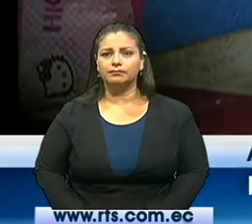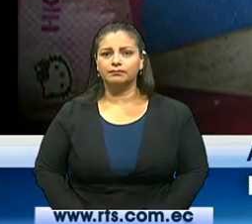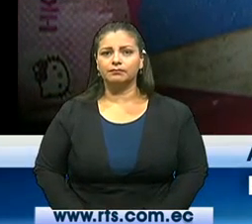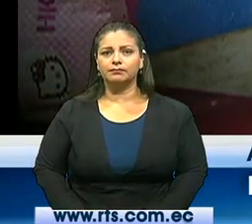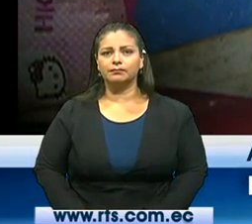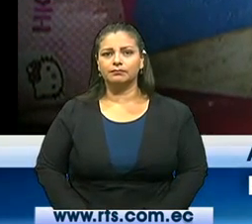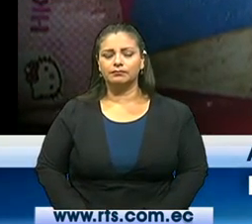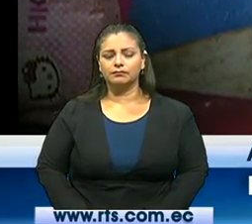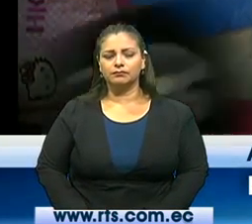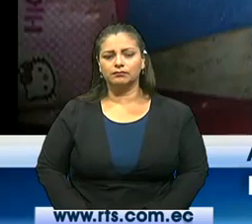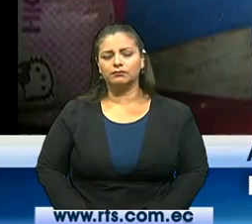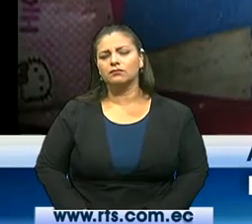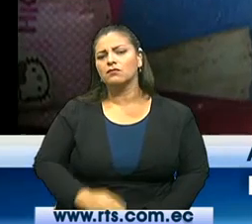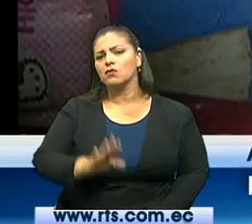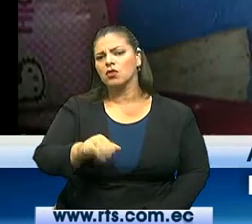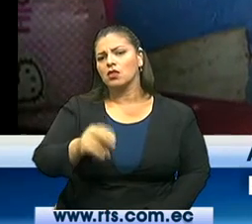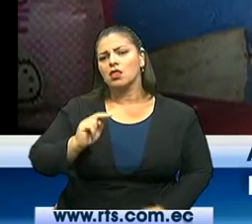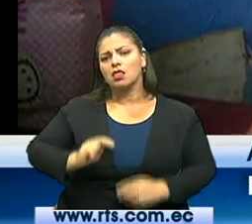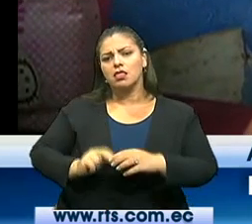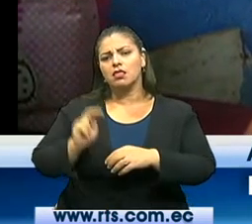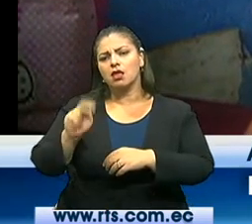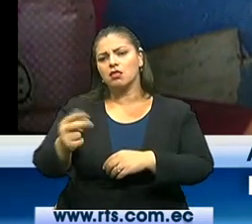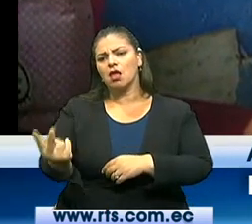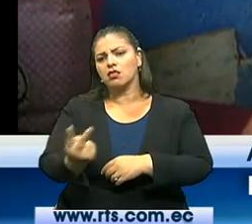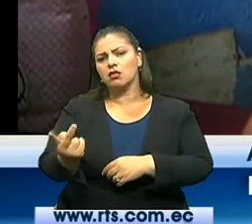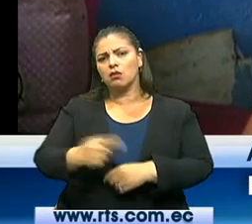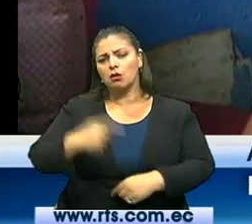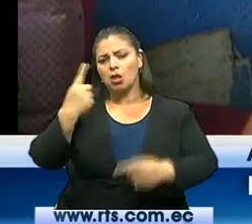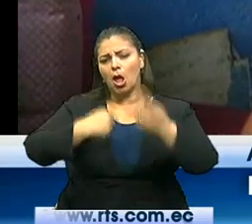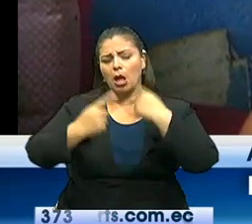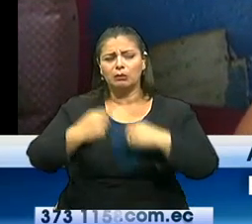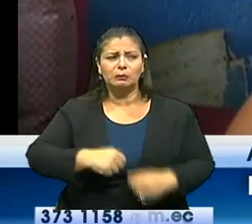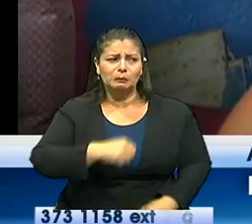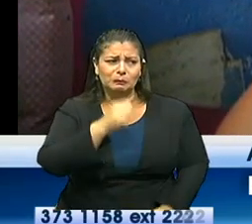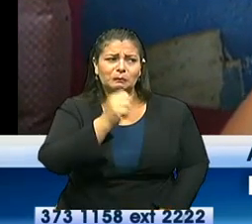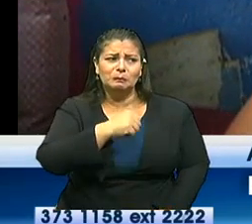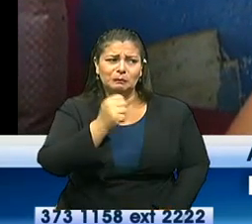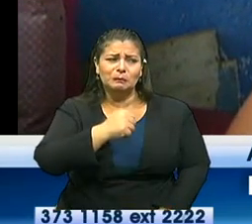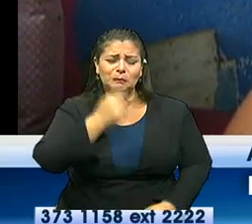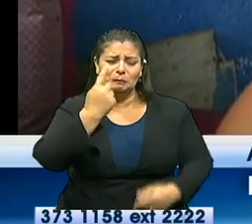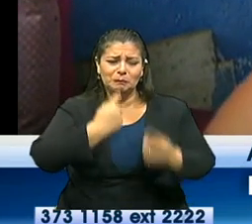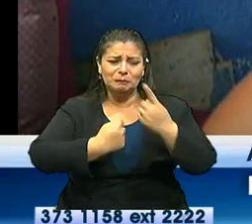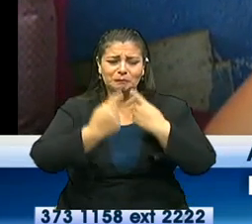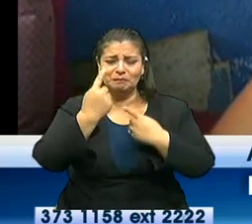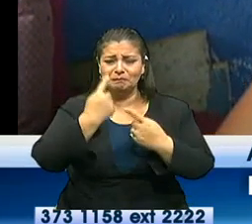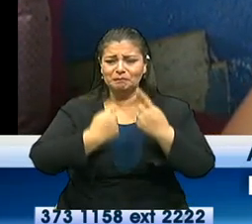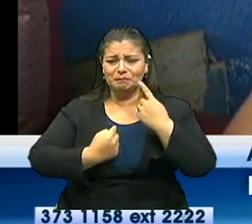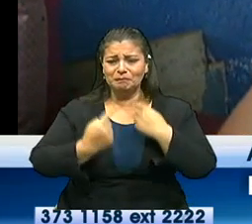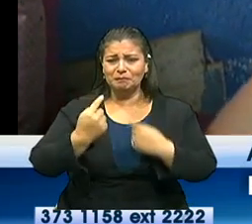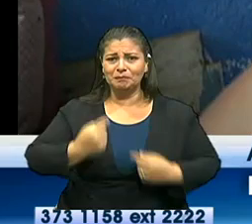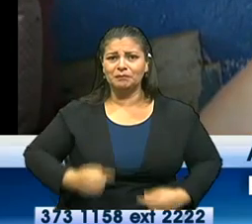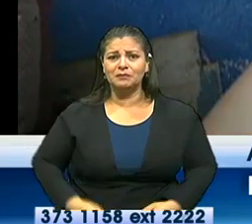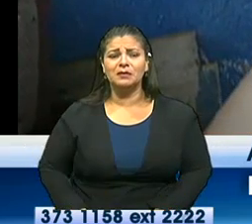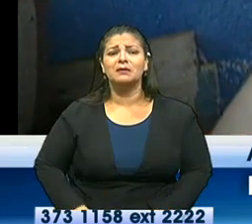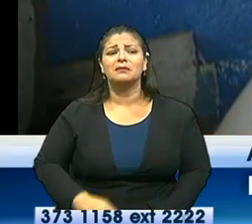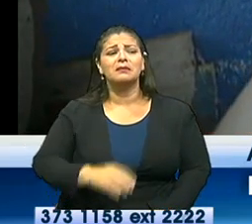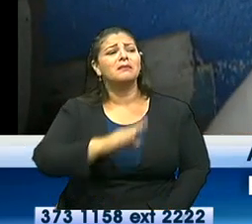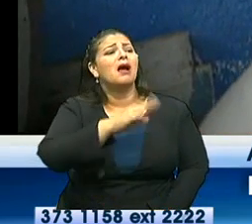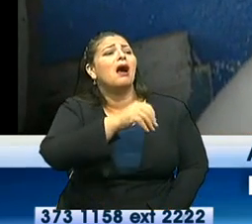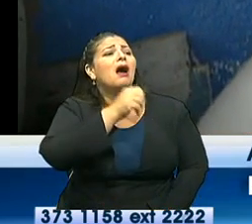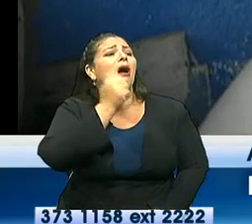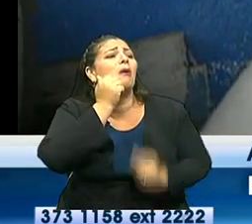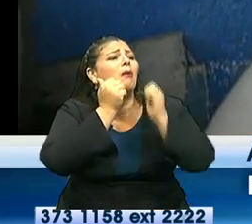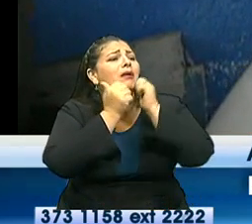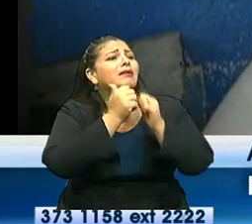¿Y sus nietas lloran también por la mamá? Sí, lloran, ella está llorando ahorita. ¿Qué le dice? Pregunta a la mamá, ¿dónde está la mamá?